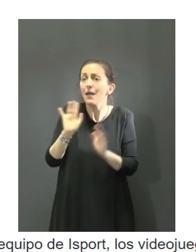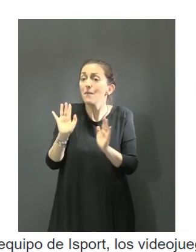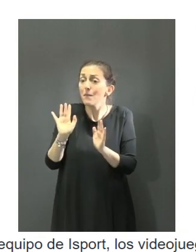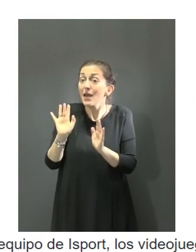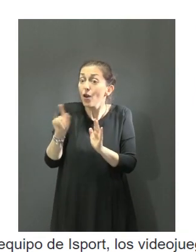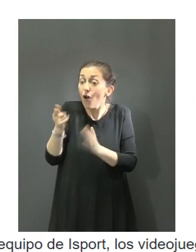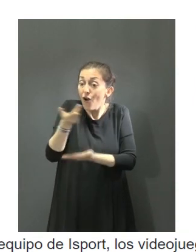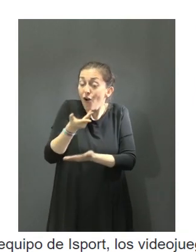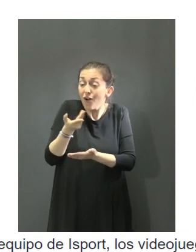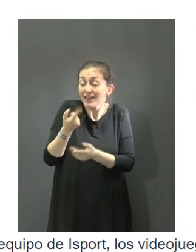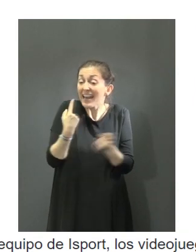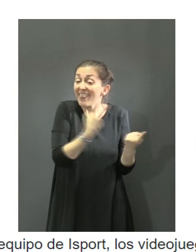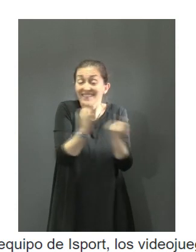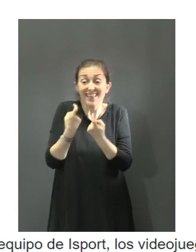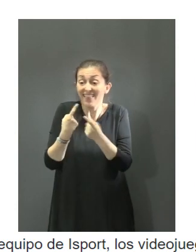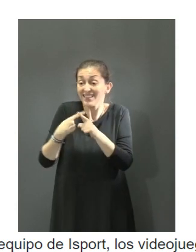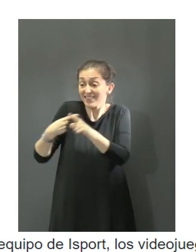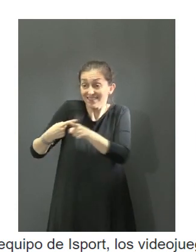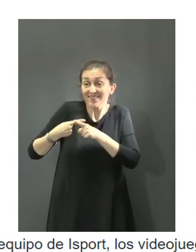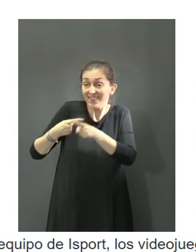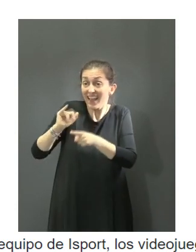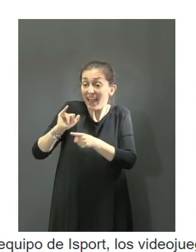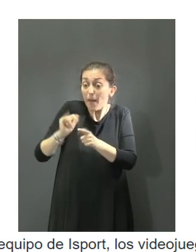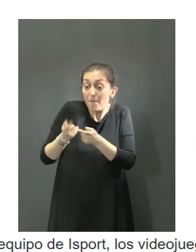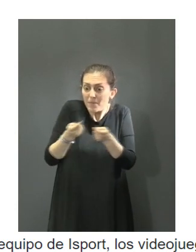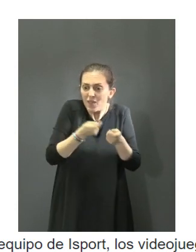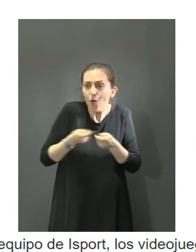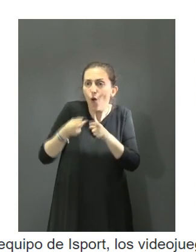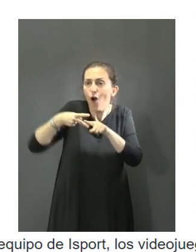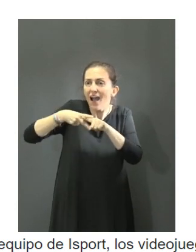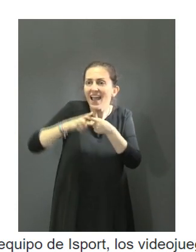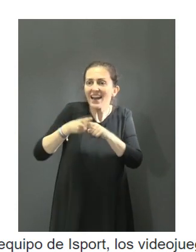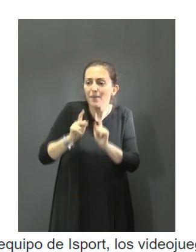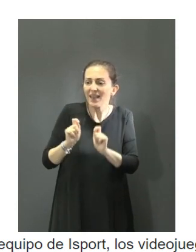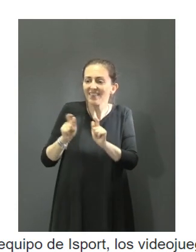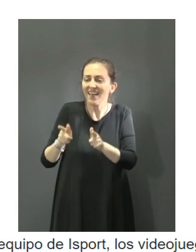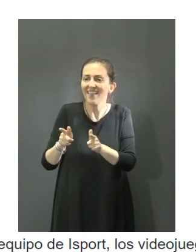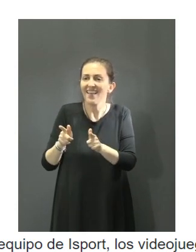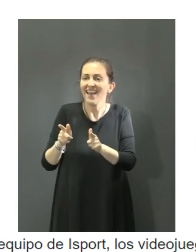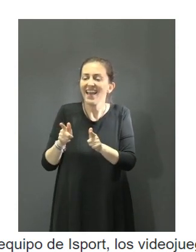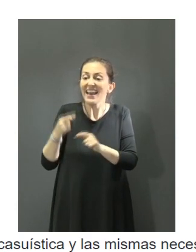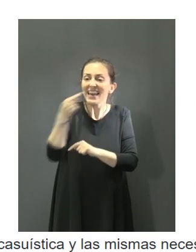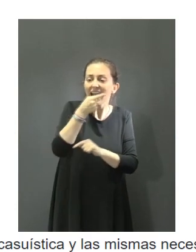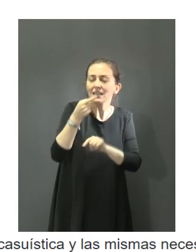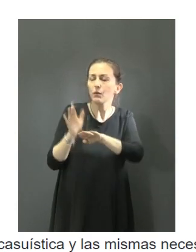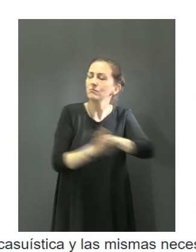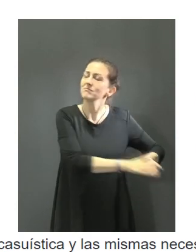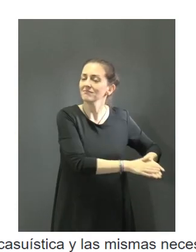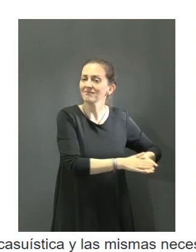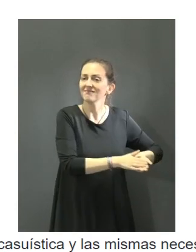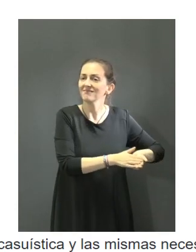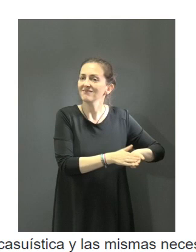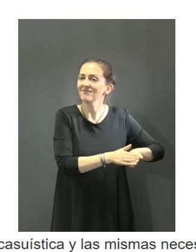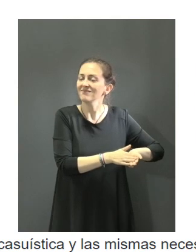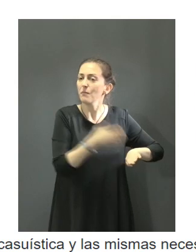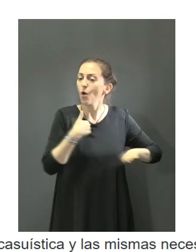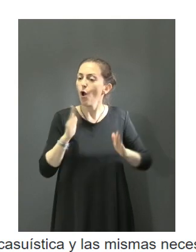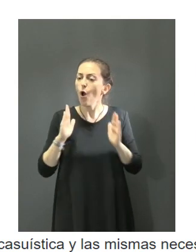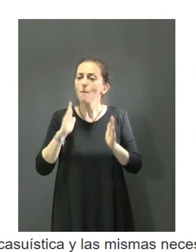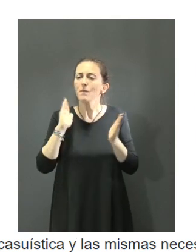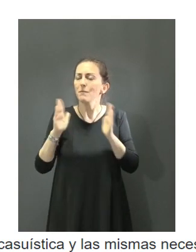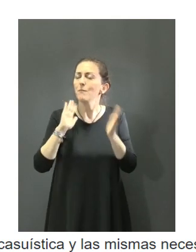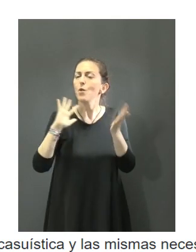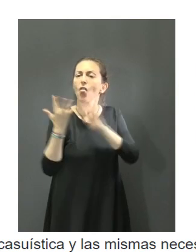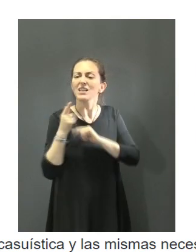ciertas necesidades comunes, y los videojuegos son esa herramienta que ayudan a paliar los efectos negativos del proceso que están